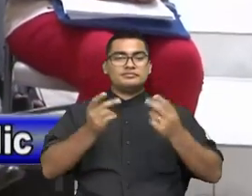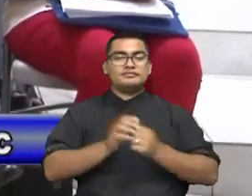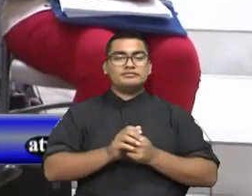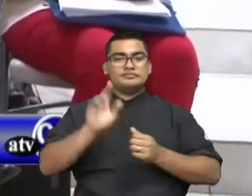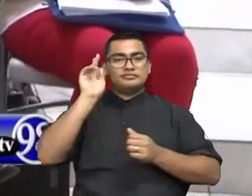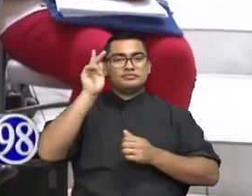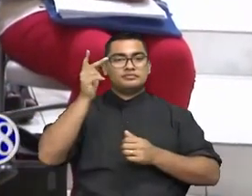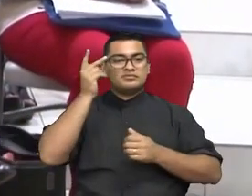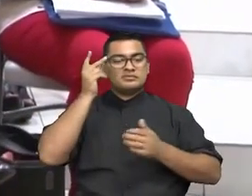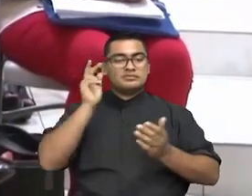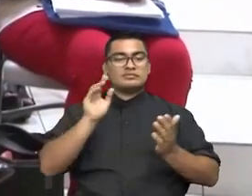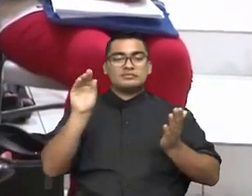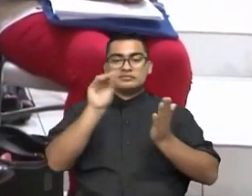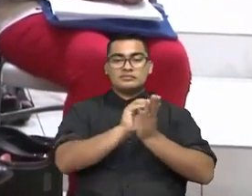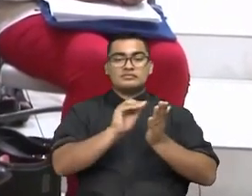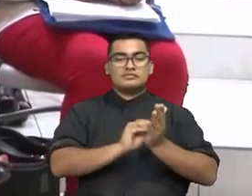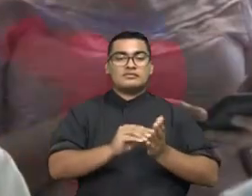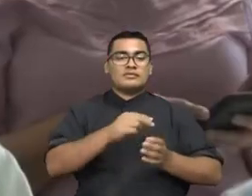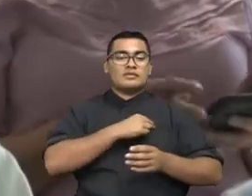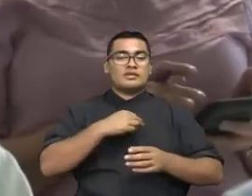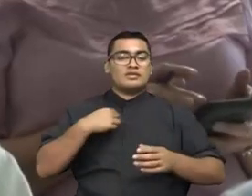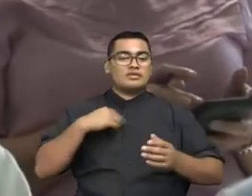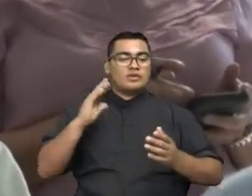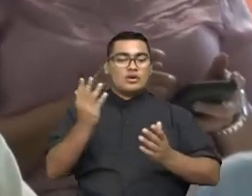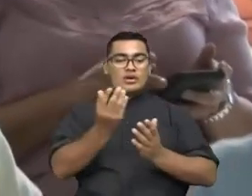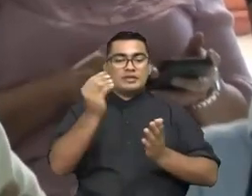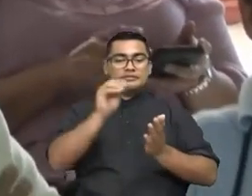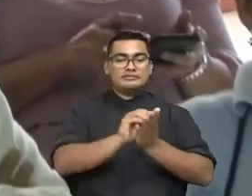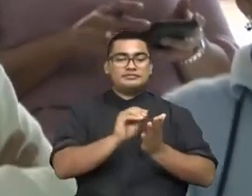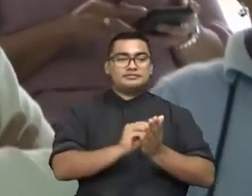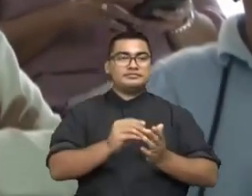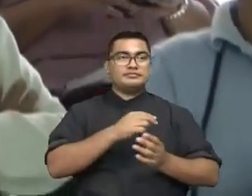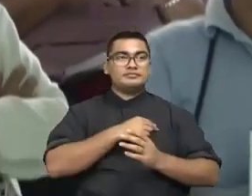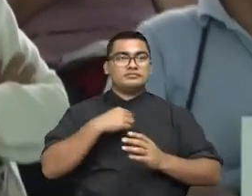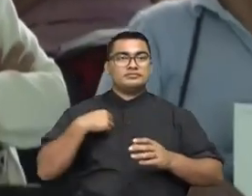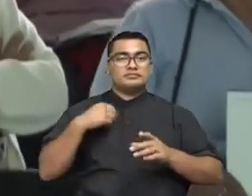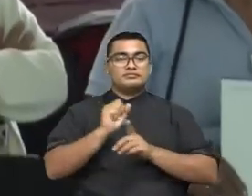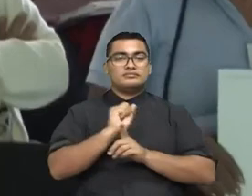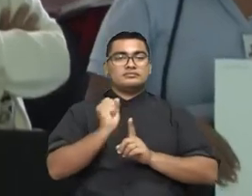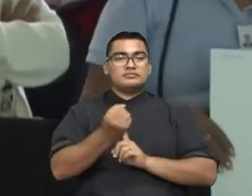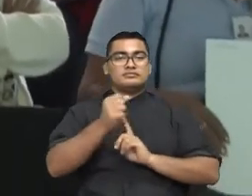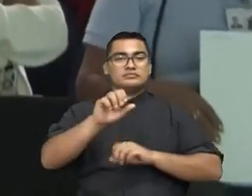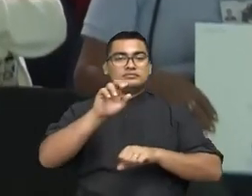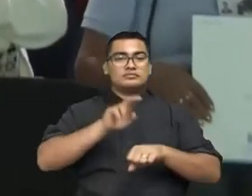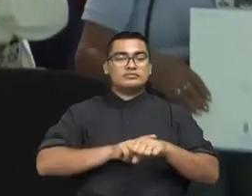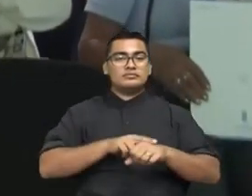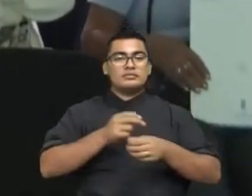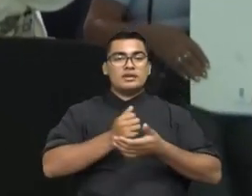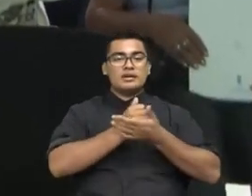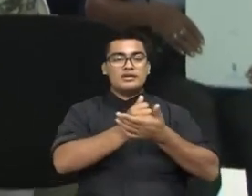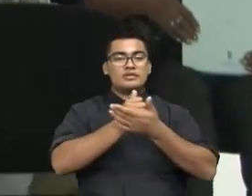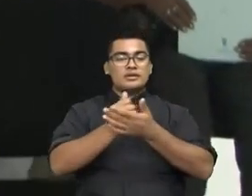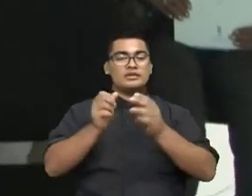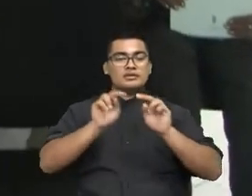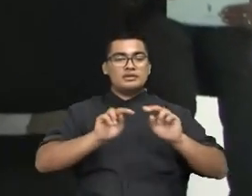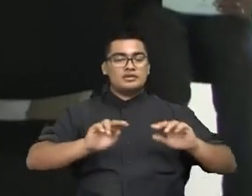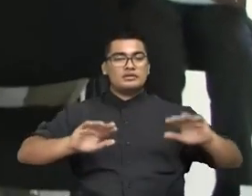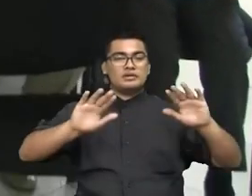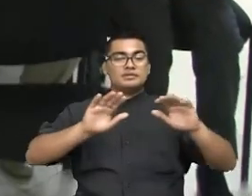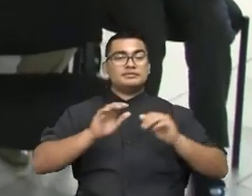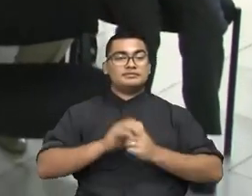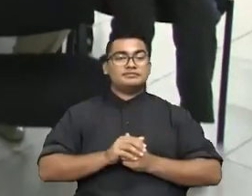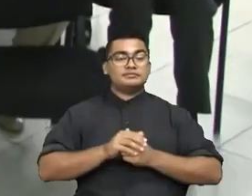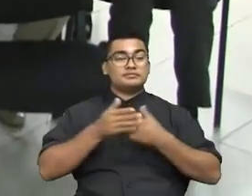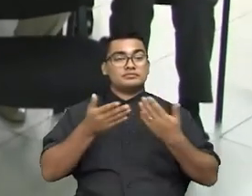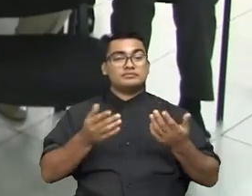política incorpora todas las acciones que la Asamblea Nacional ha venido realizando a favor de nuestro medio ambiente,